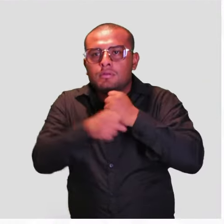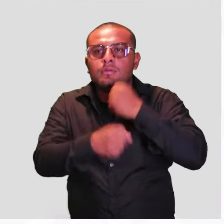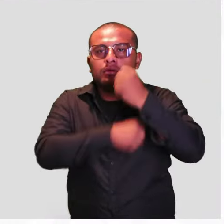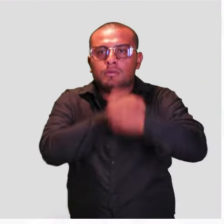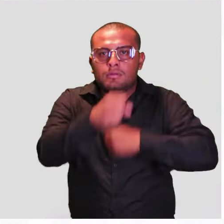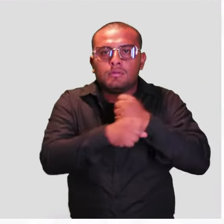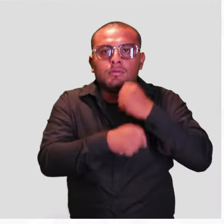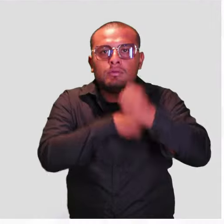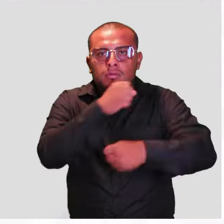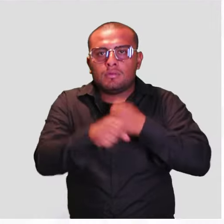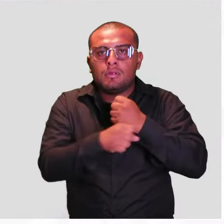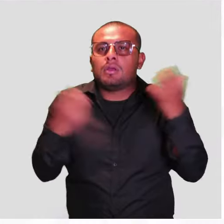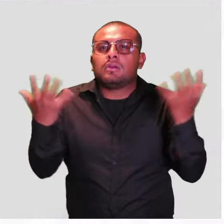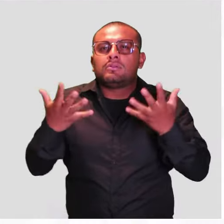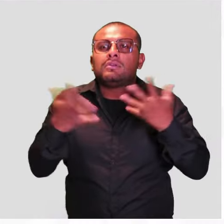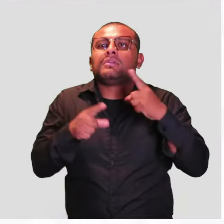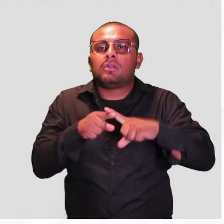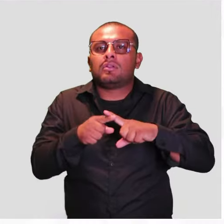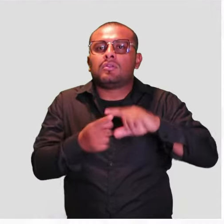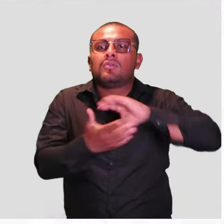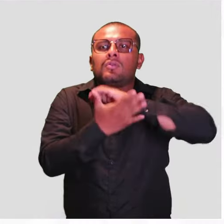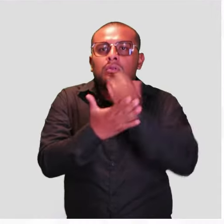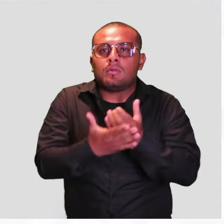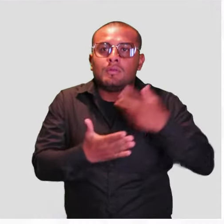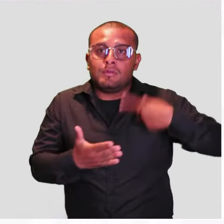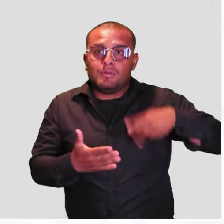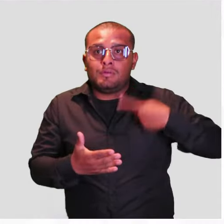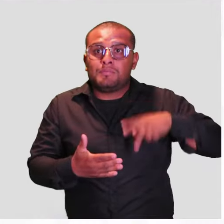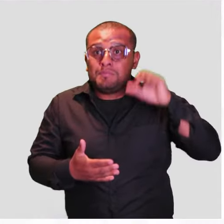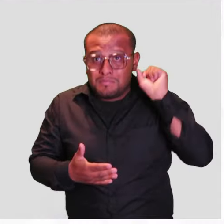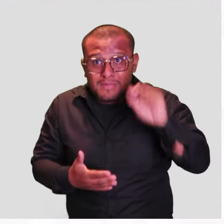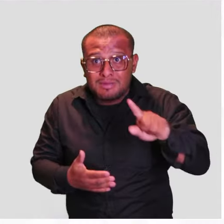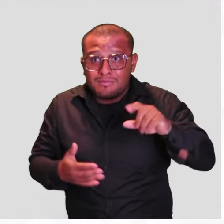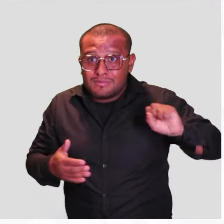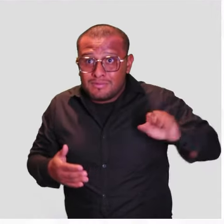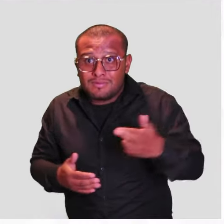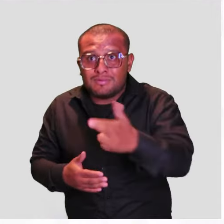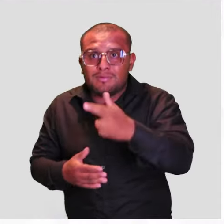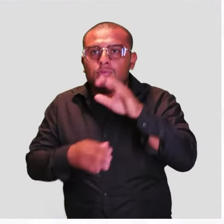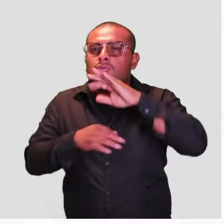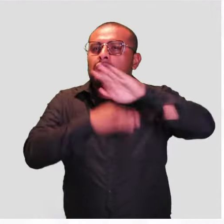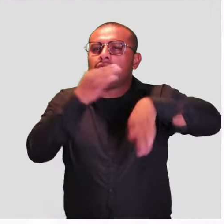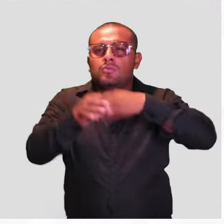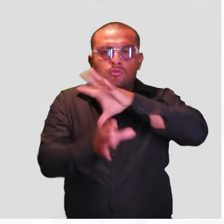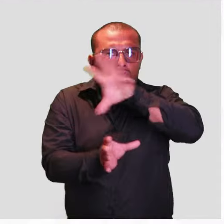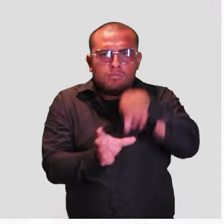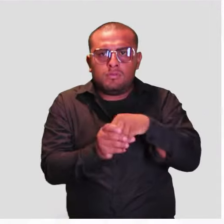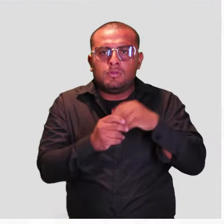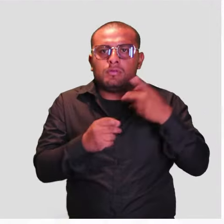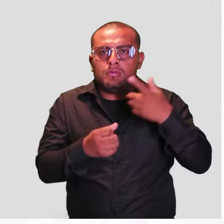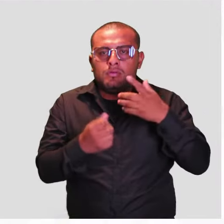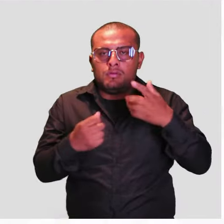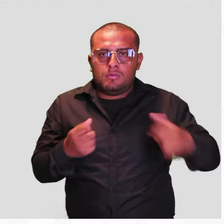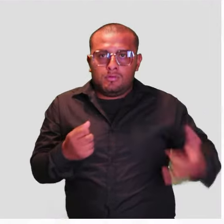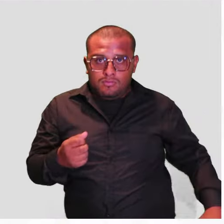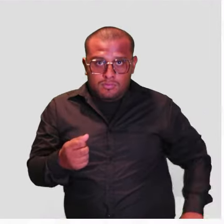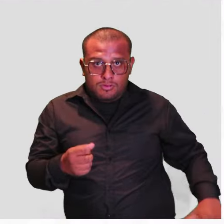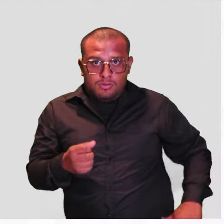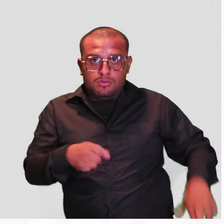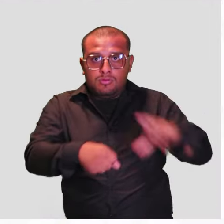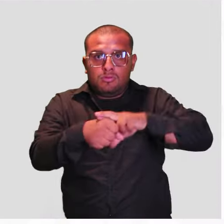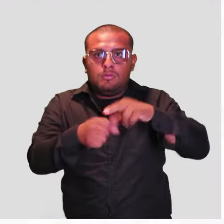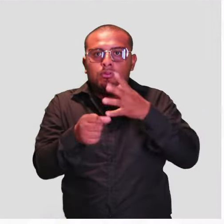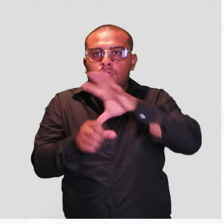esa obra sean los contratistas de San Juan del Río, y así todo mi personal en la administración de San Juan del Río, de Vania Camacho, será